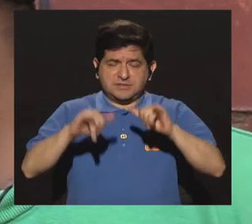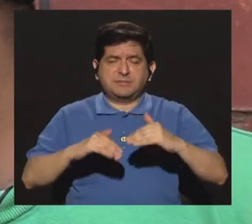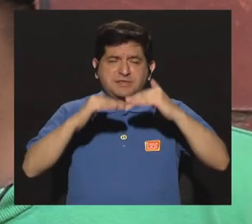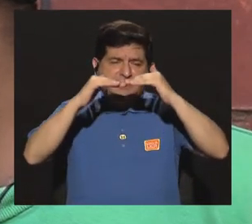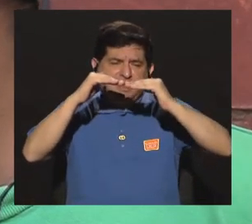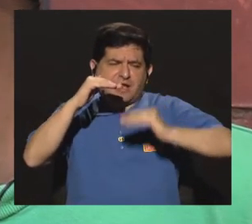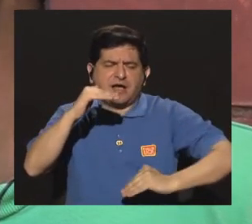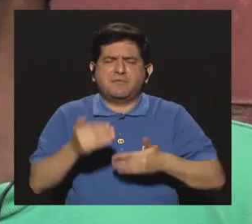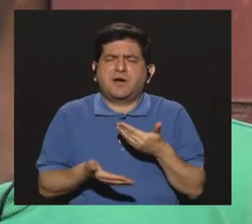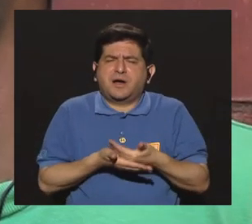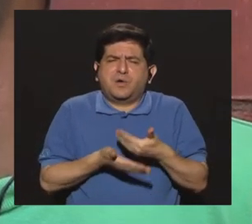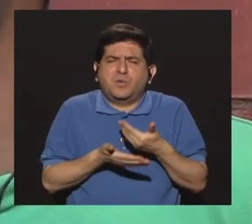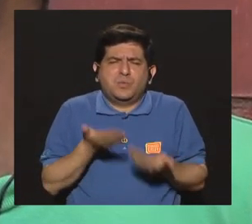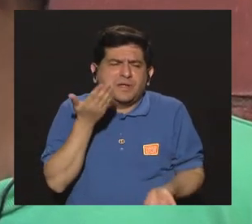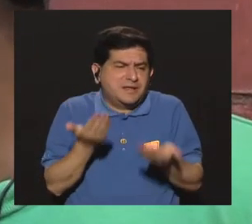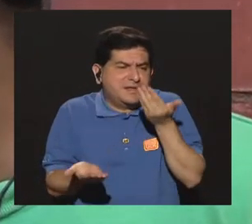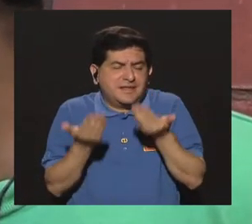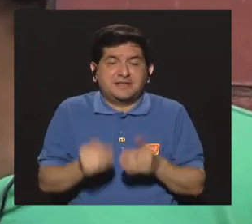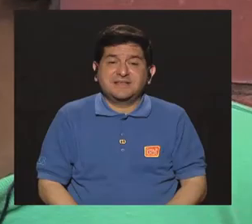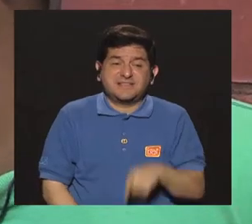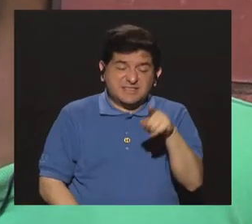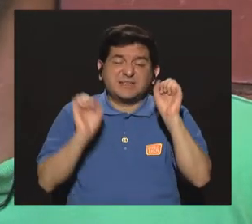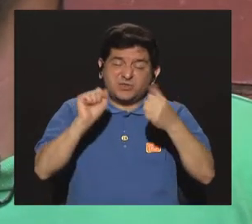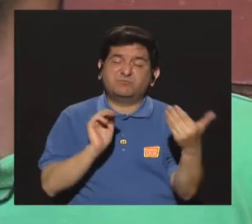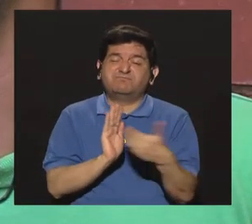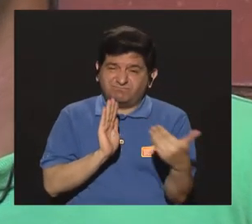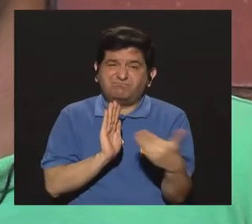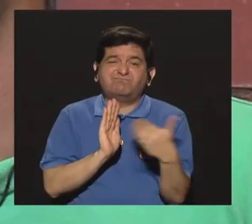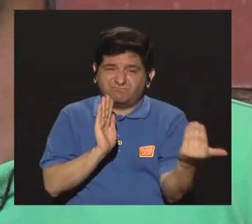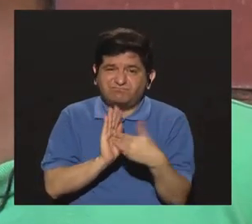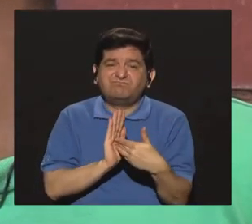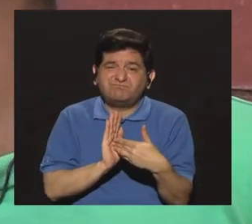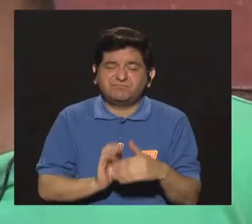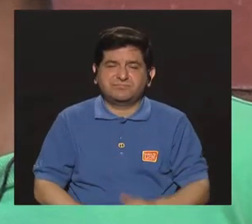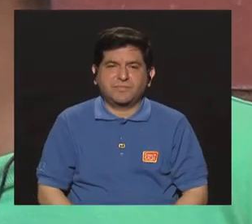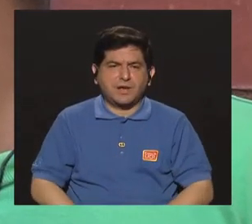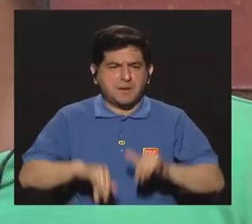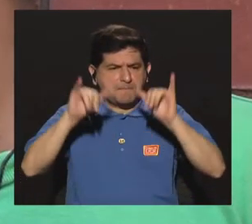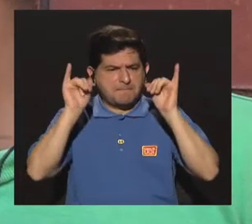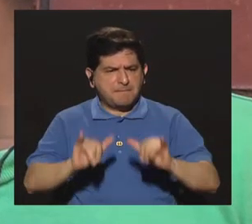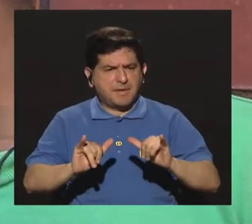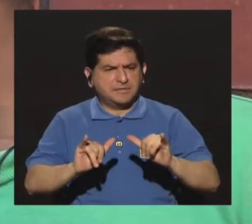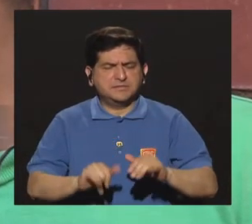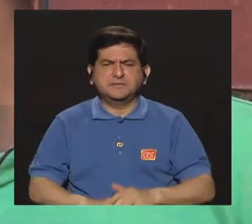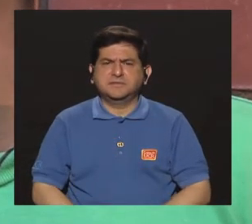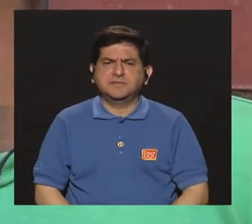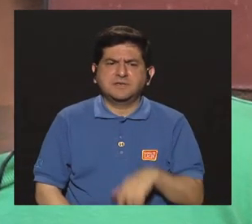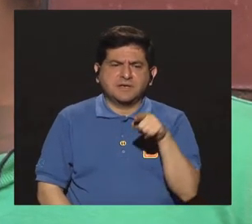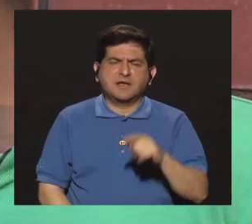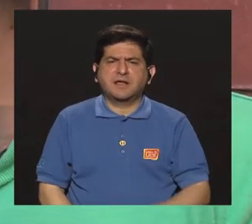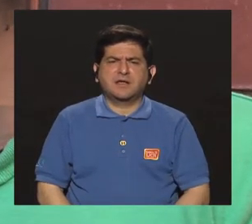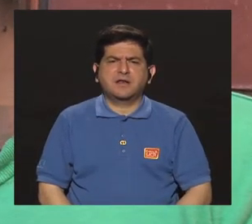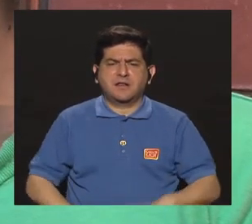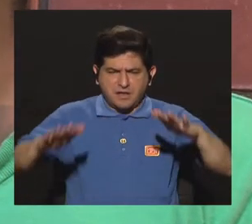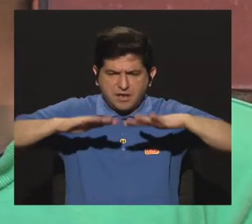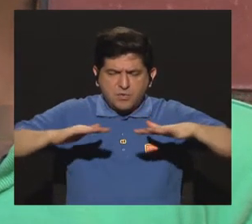se mantiene a bajos niveles de humedad que eso es posiblemente lo que más los puede dañar y se mantienen en